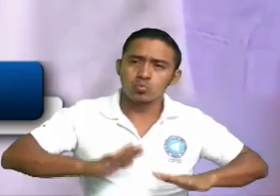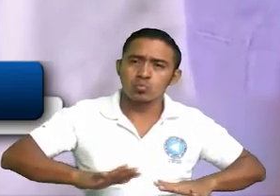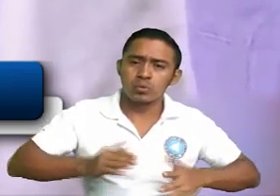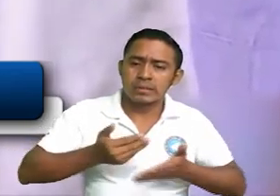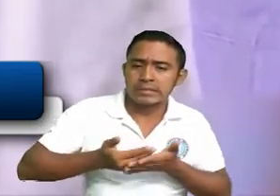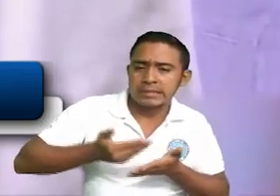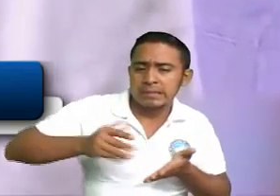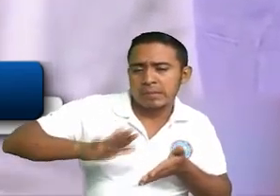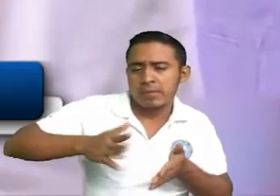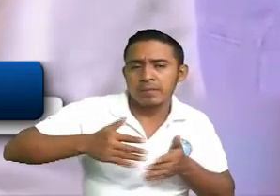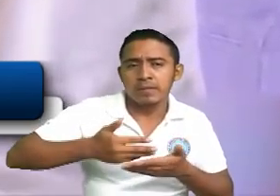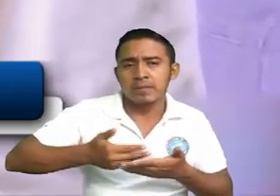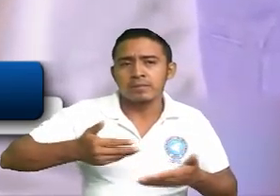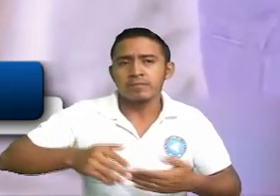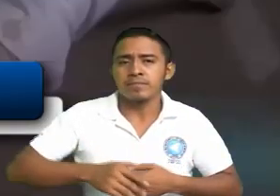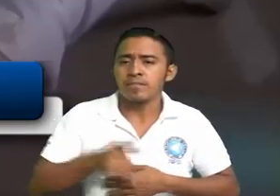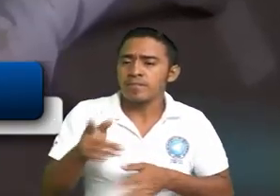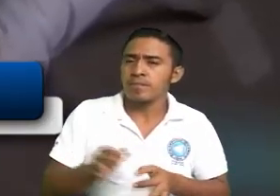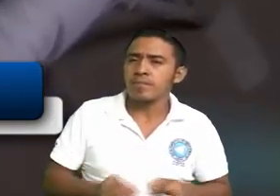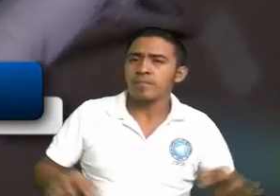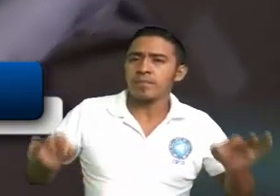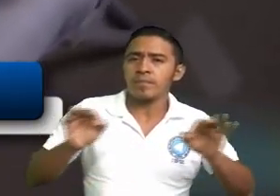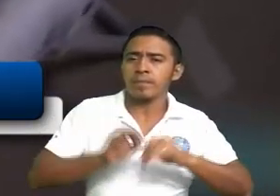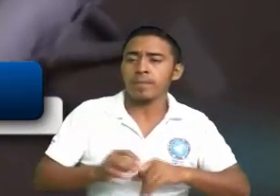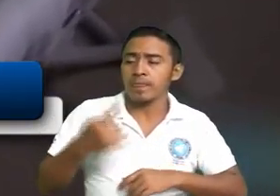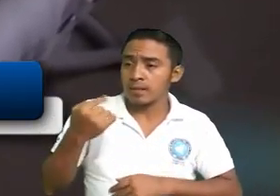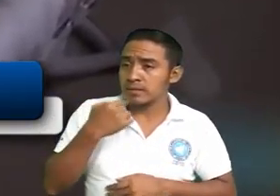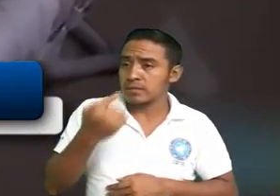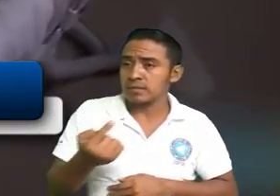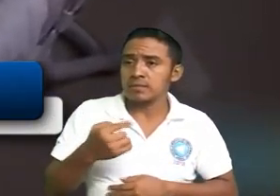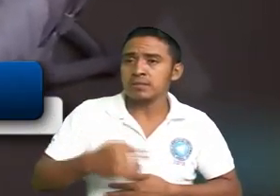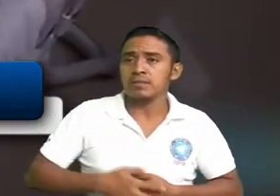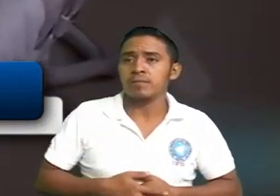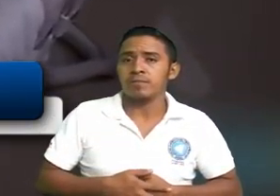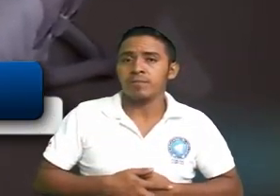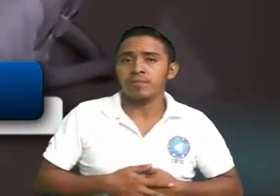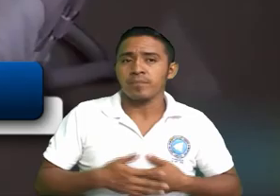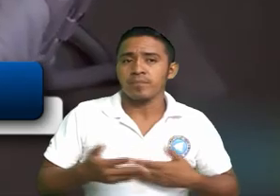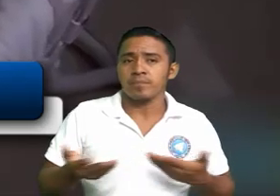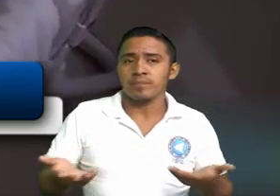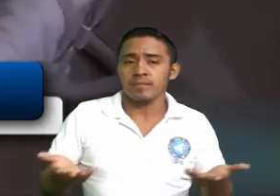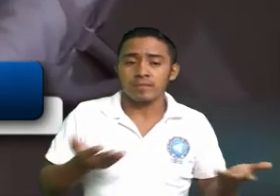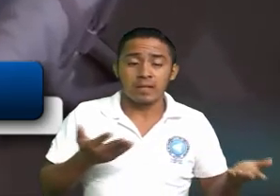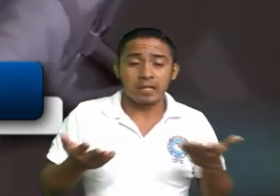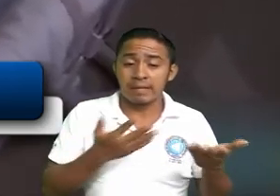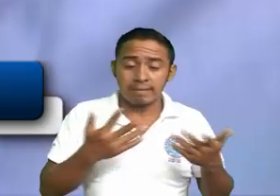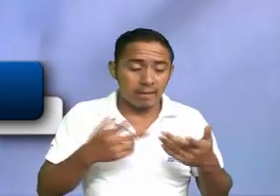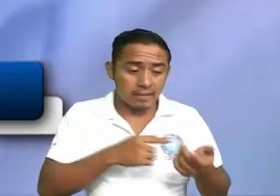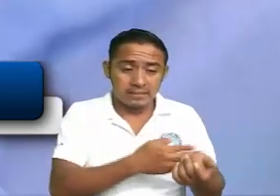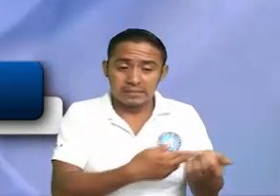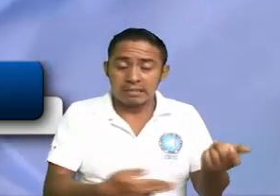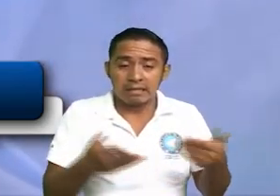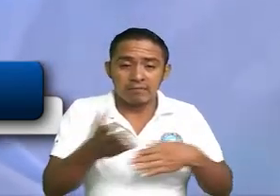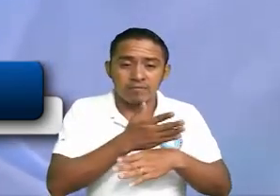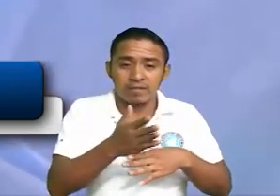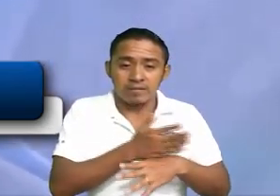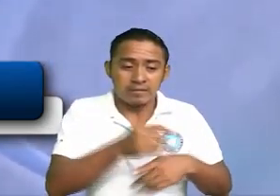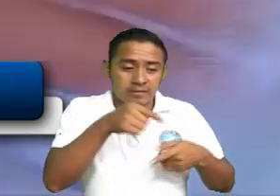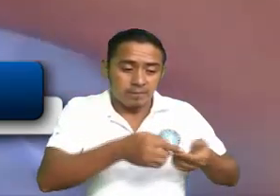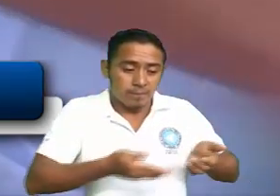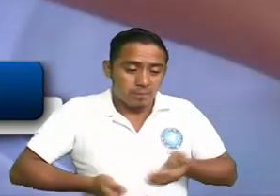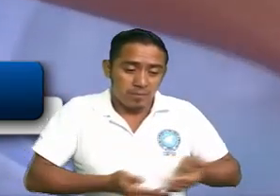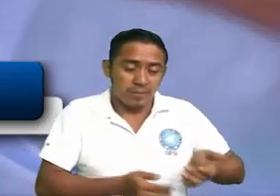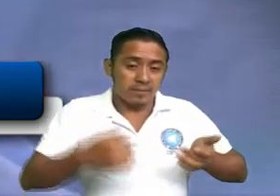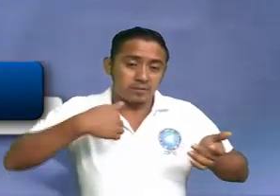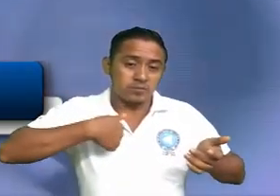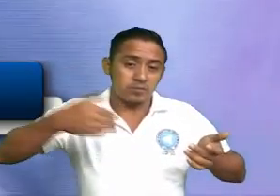también en la tarde, que es un poco más también, suave. También después de las 5 de la tarde. Correcto. También. Pero es más recomendable en la mañana porque es una hora en la que